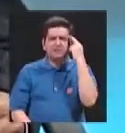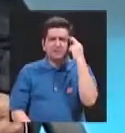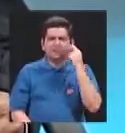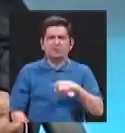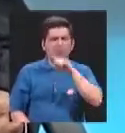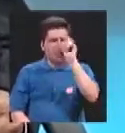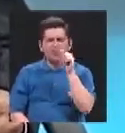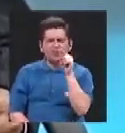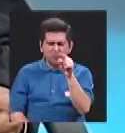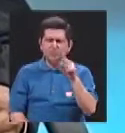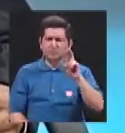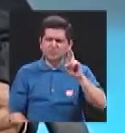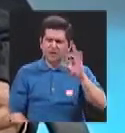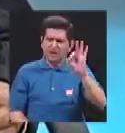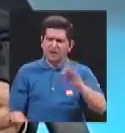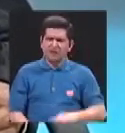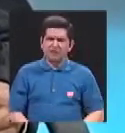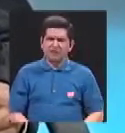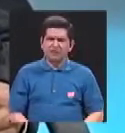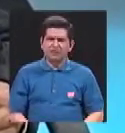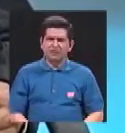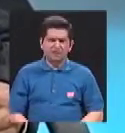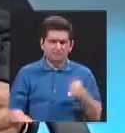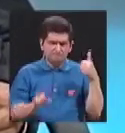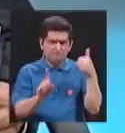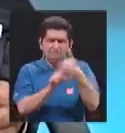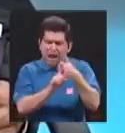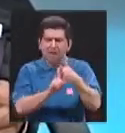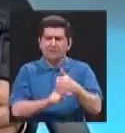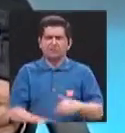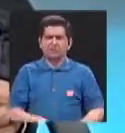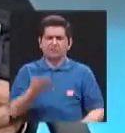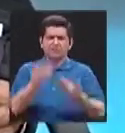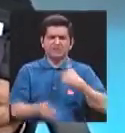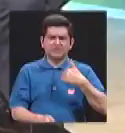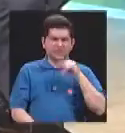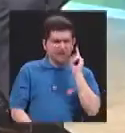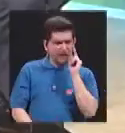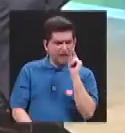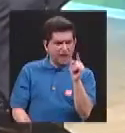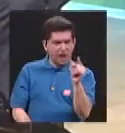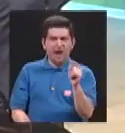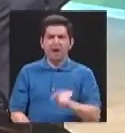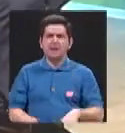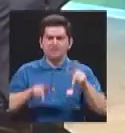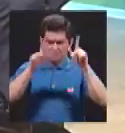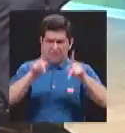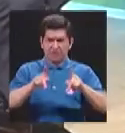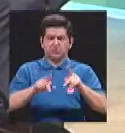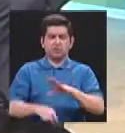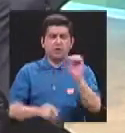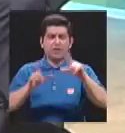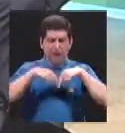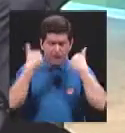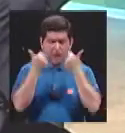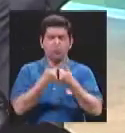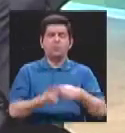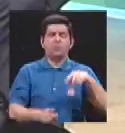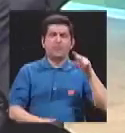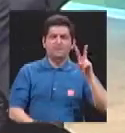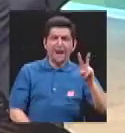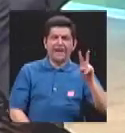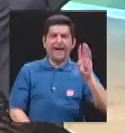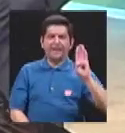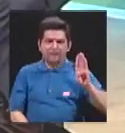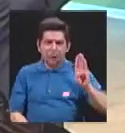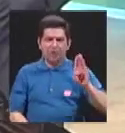que le preguntaste sobre el impacto que había tenido él como persona y el grupo de